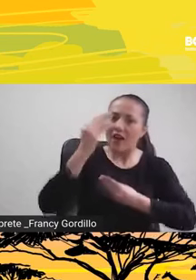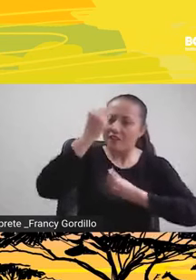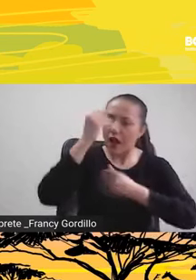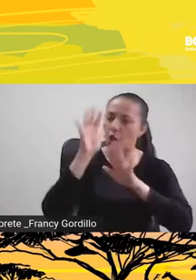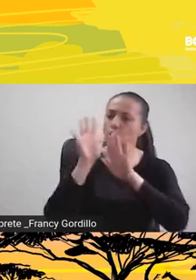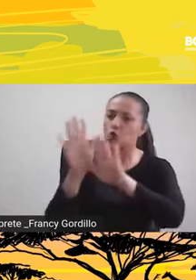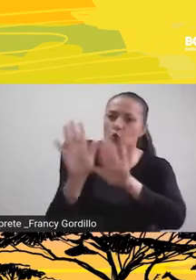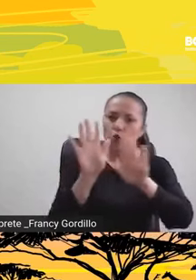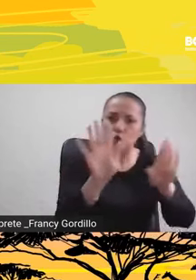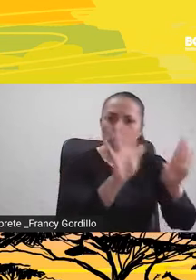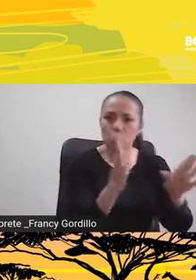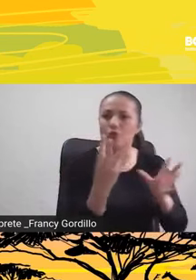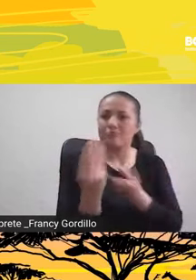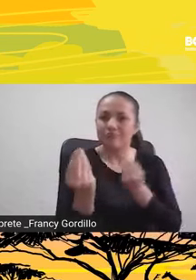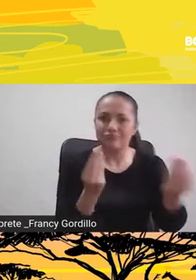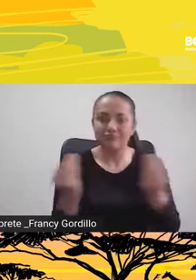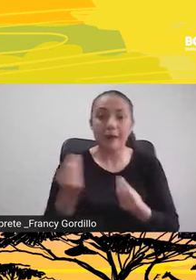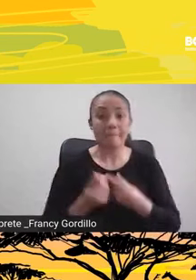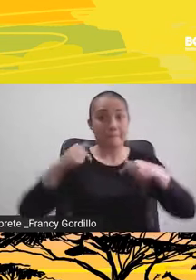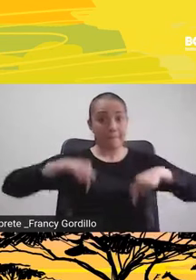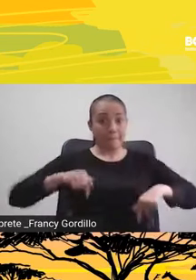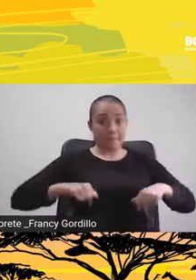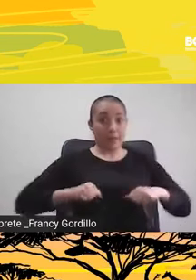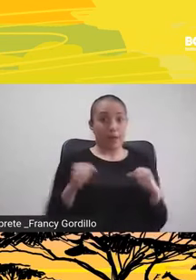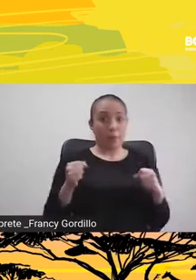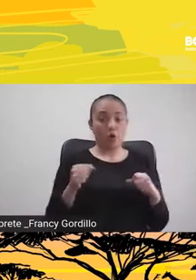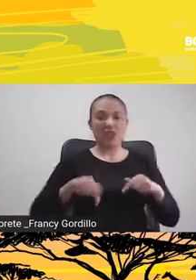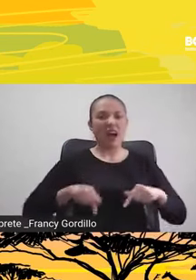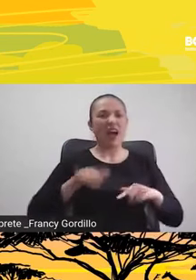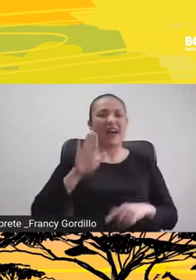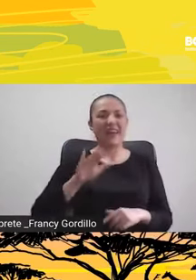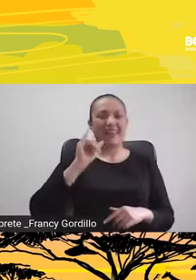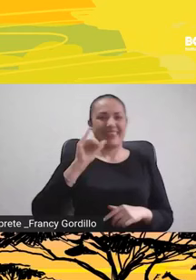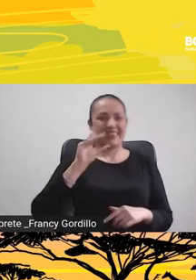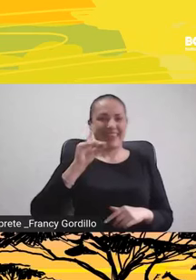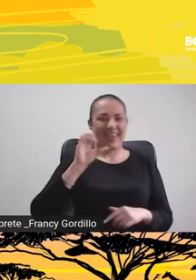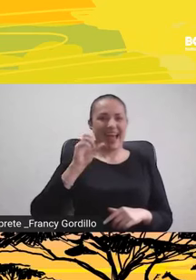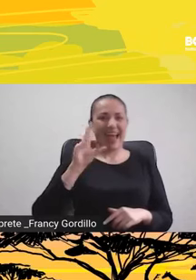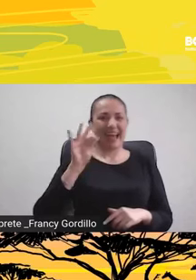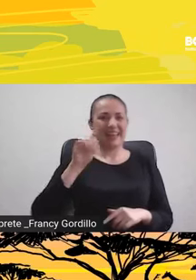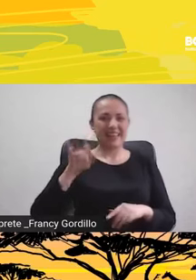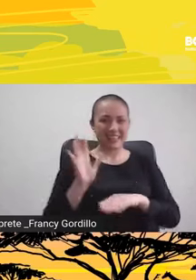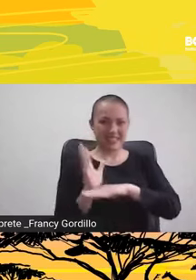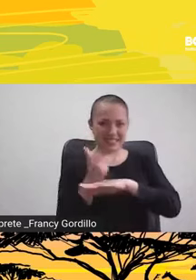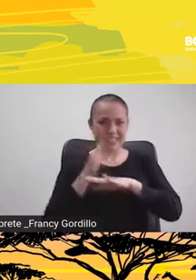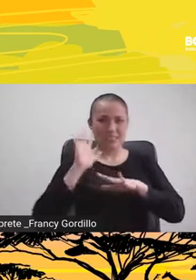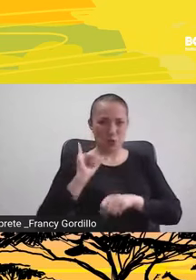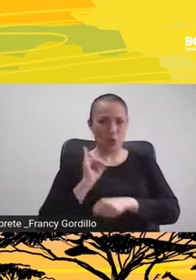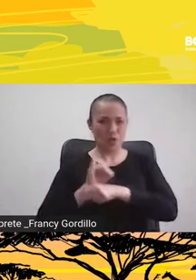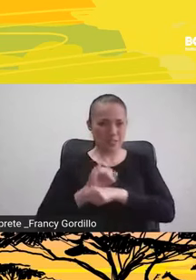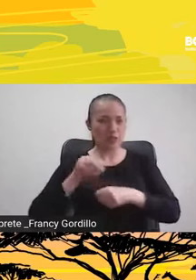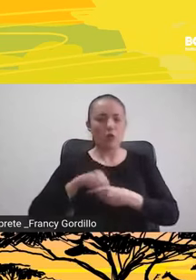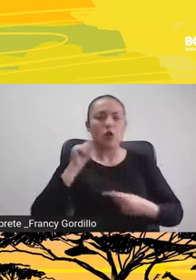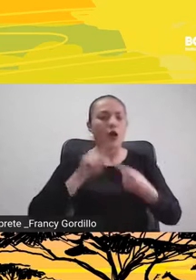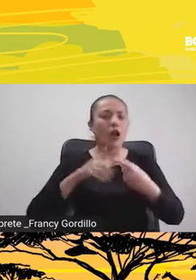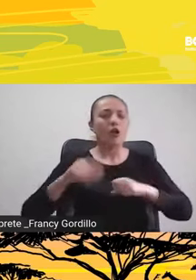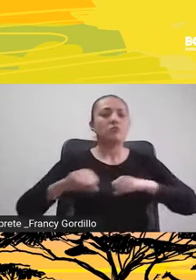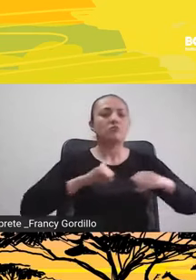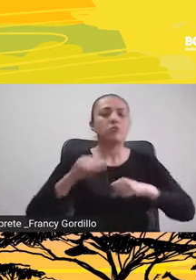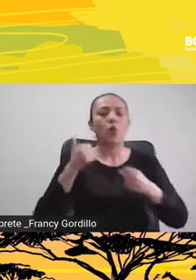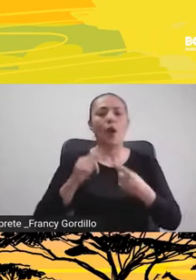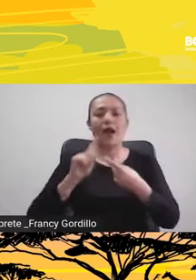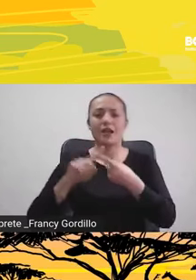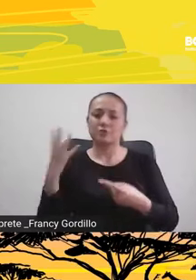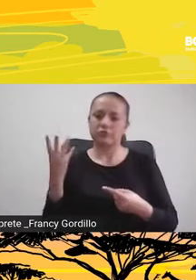el caso de Bogotá, el IDARTES gestiona estas prácticas con tres grupos étnicos, comunidades negras,